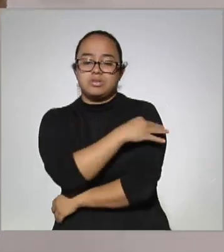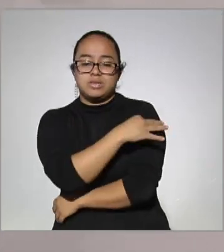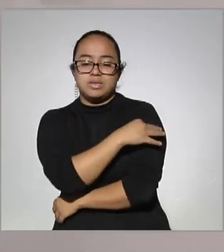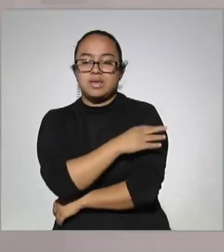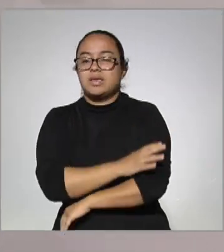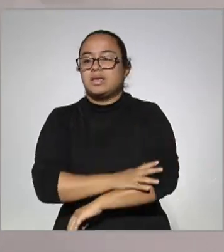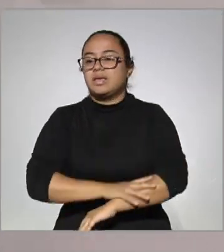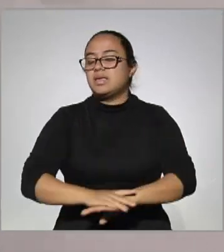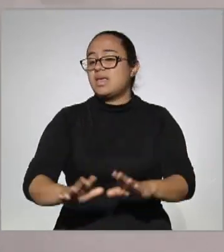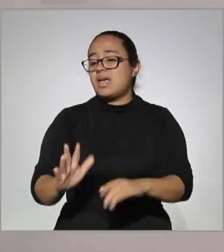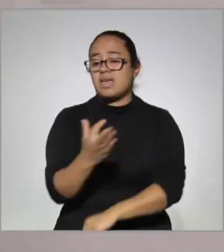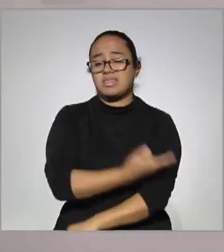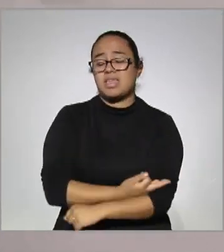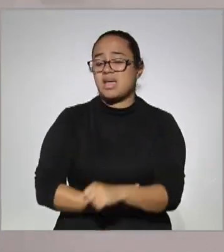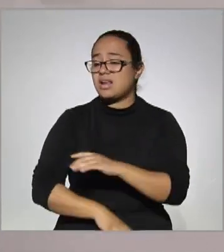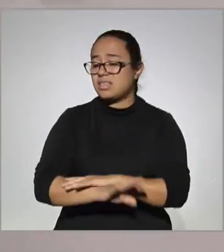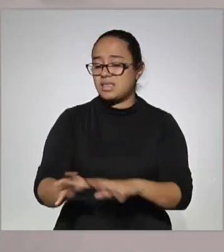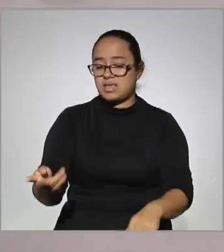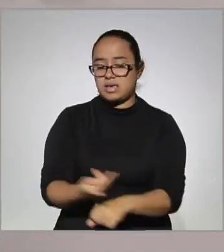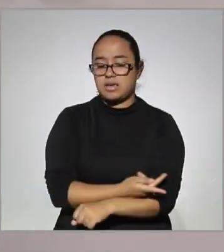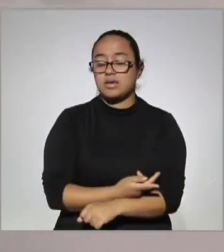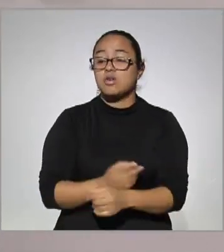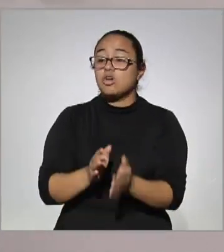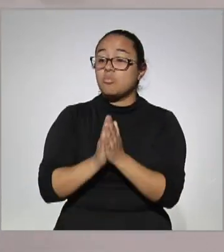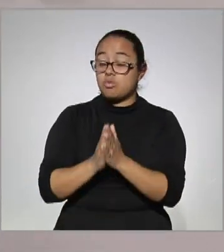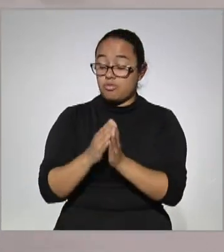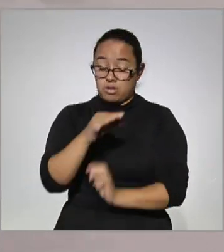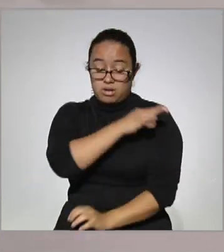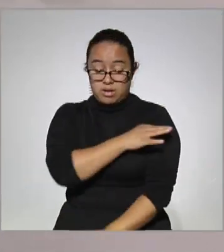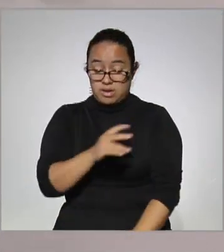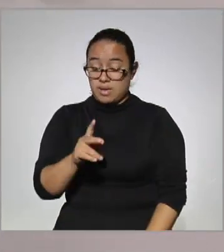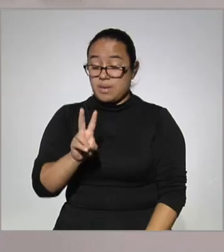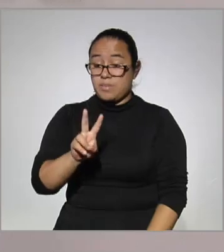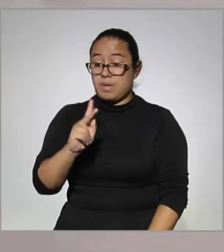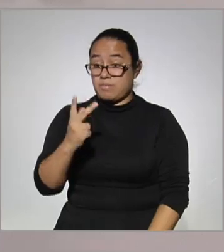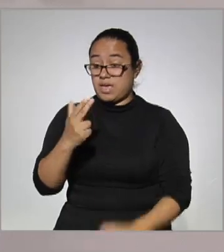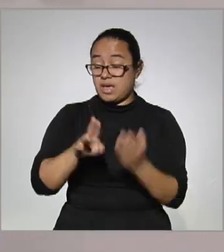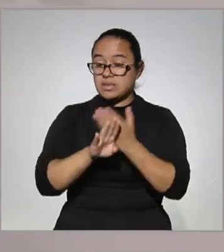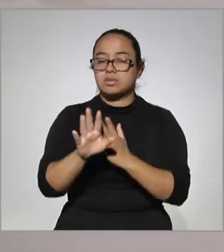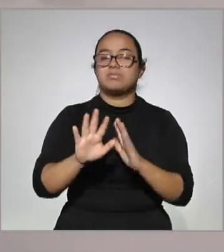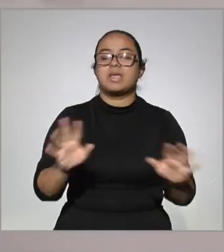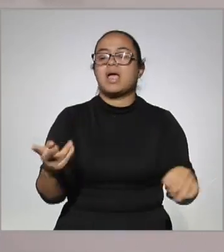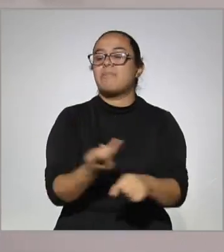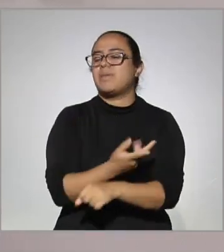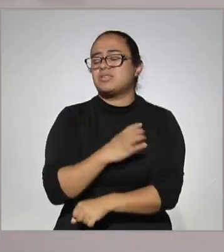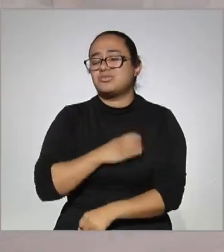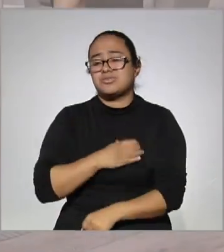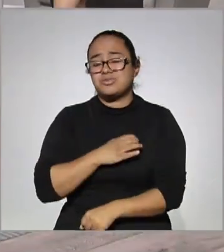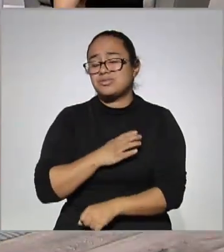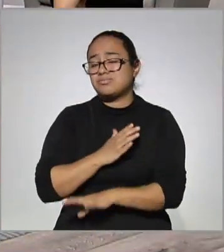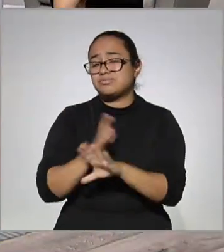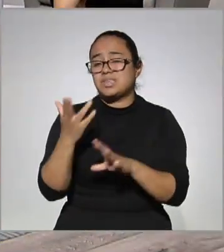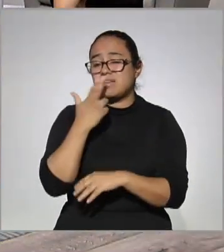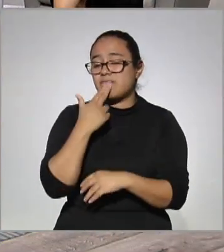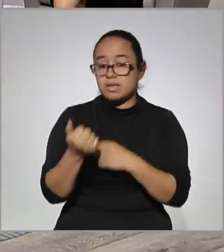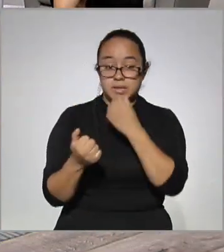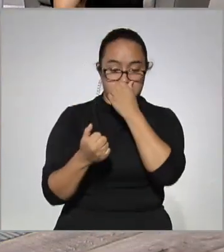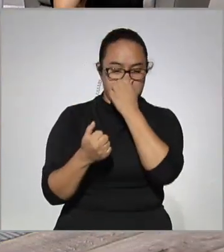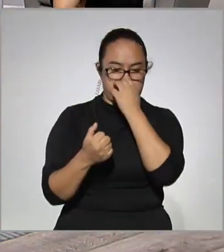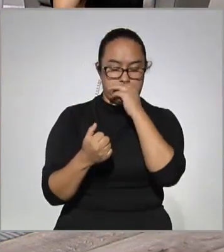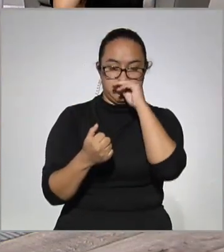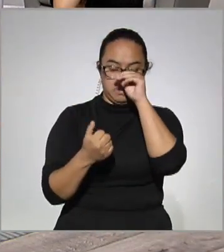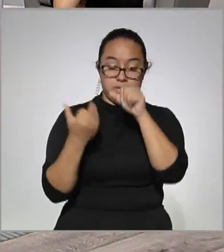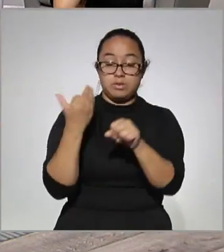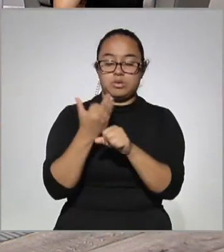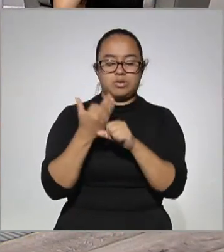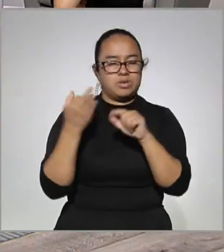Ya es demasiado tarde. Igual, por favor, vacúneme contra el papiloma cuando ya hay un cáncer, también ya es demasiado tarde. Entonces vamos a enfocarnos ahorita